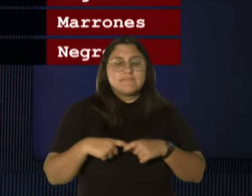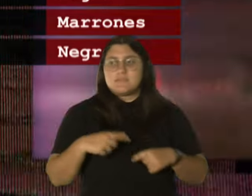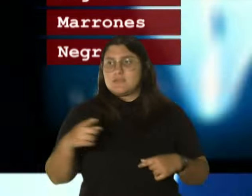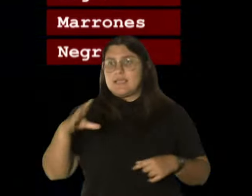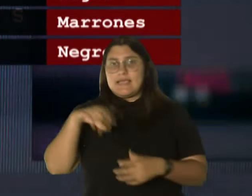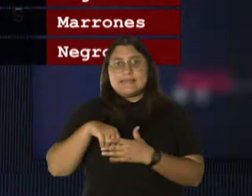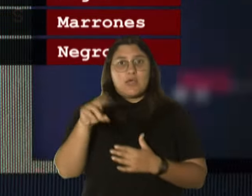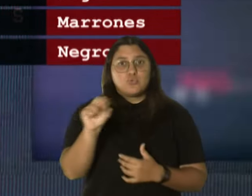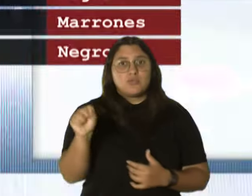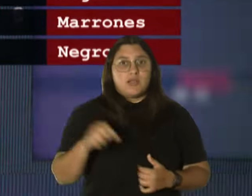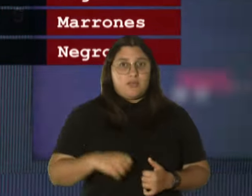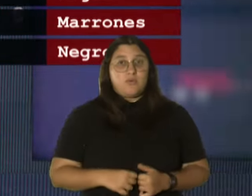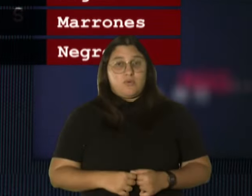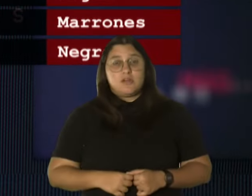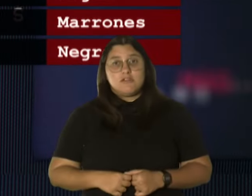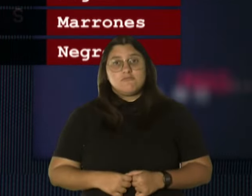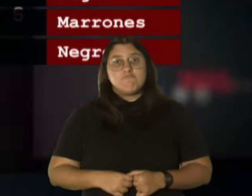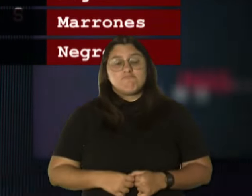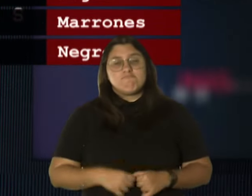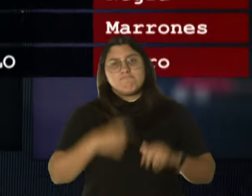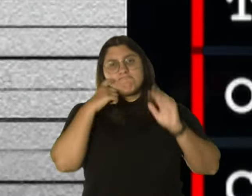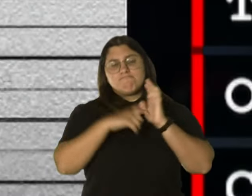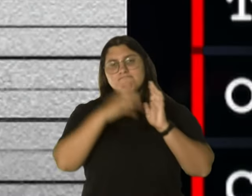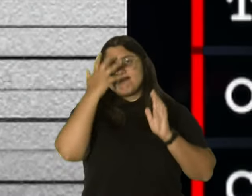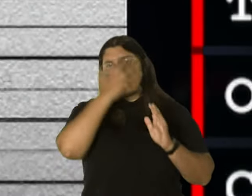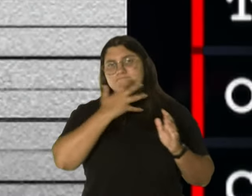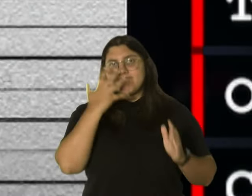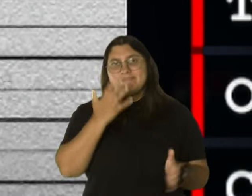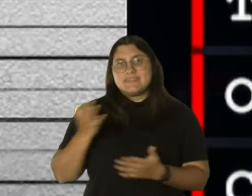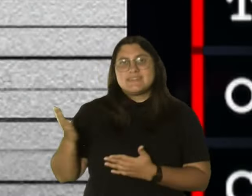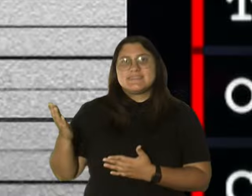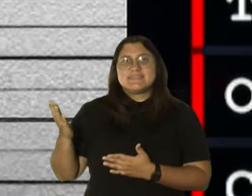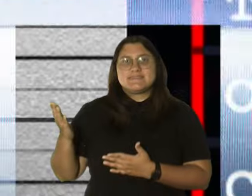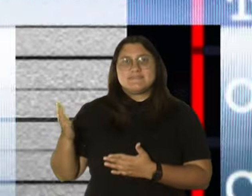Estados Unidos vian bien el rostro de él